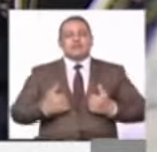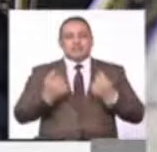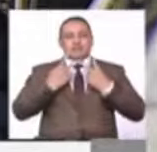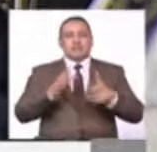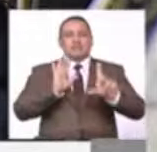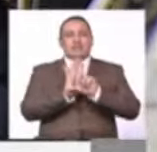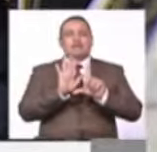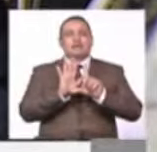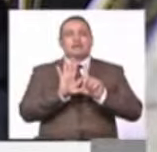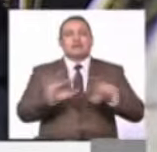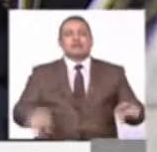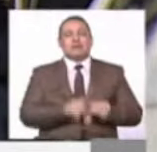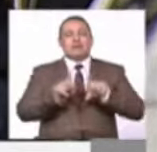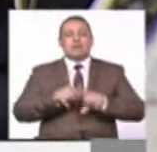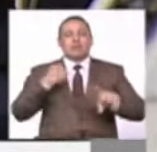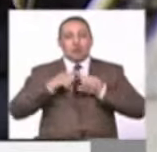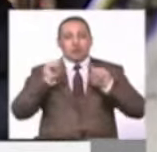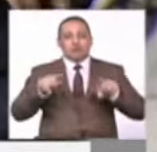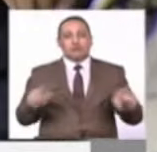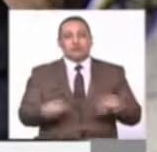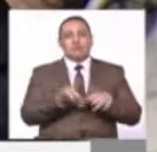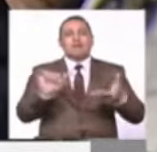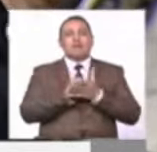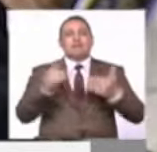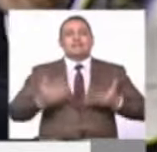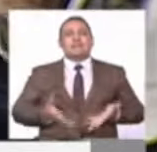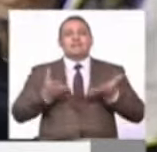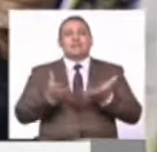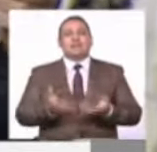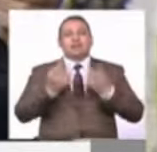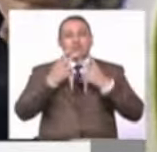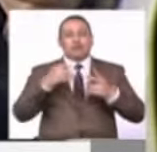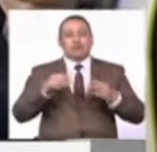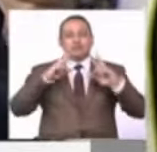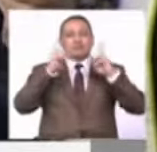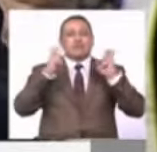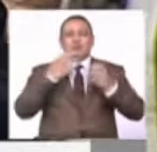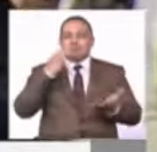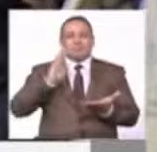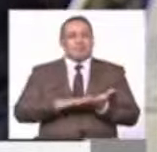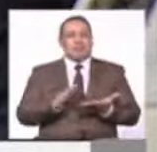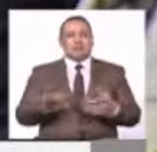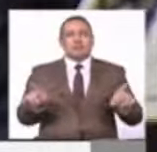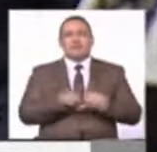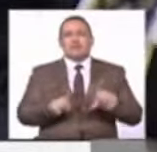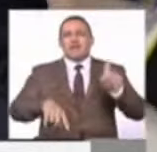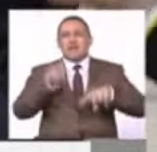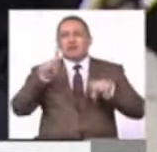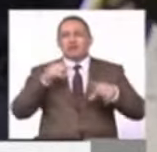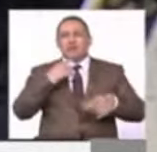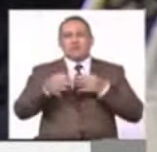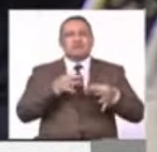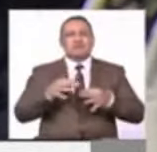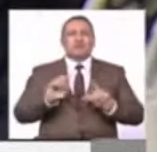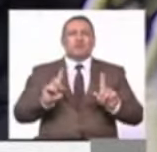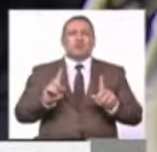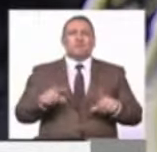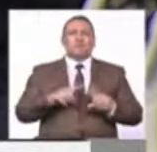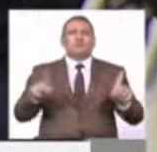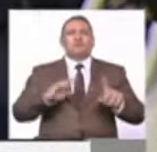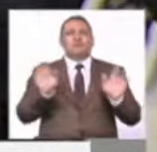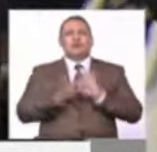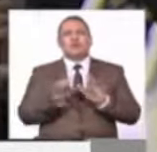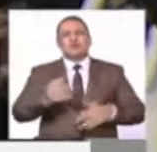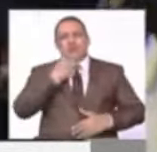la ley y por lo tanto se habrían colocado en un ilícito gravísimo Alguien podría decir No pues pero hay que